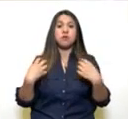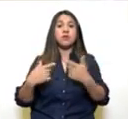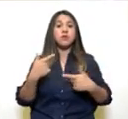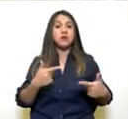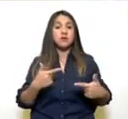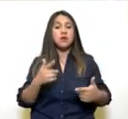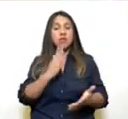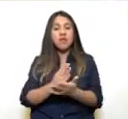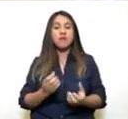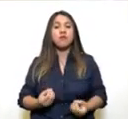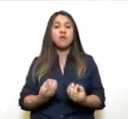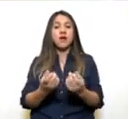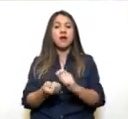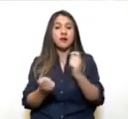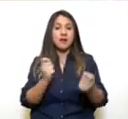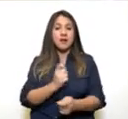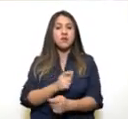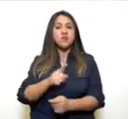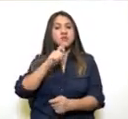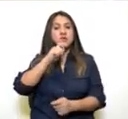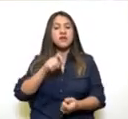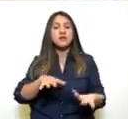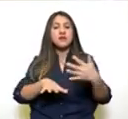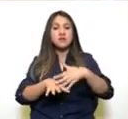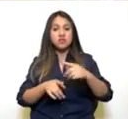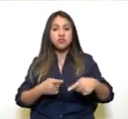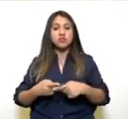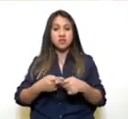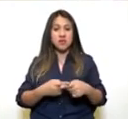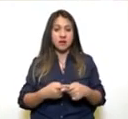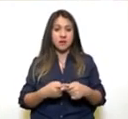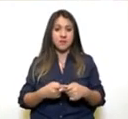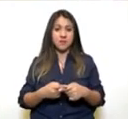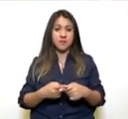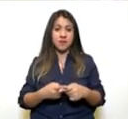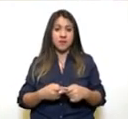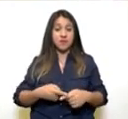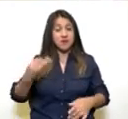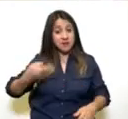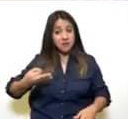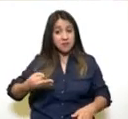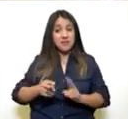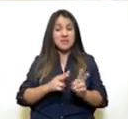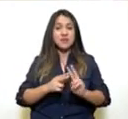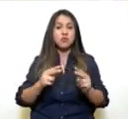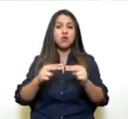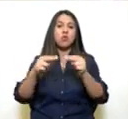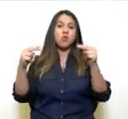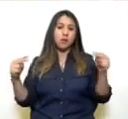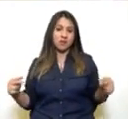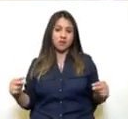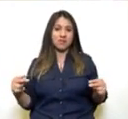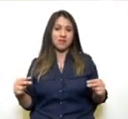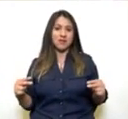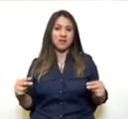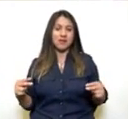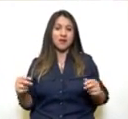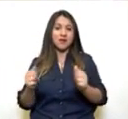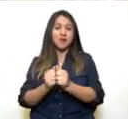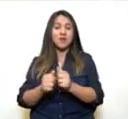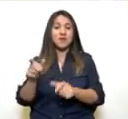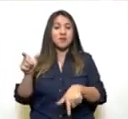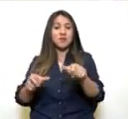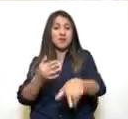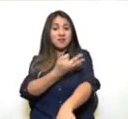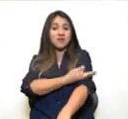cambio es una integración social efectivamente hicimos un puente con franceses